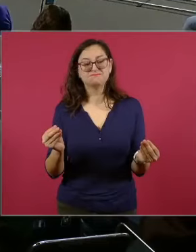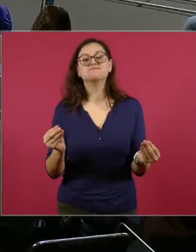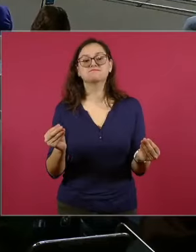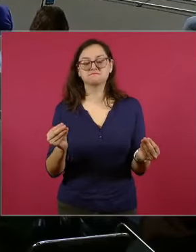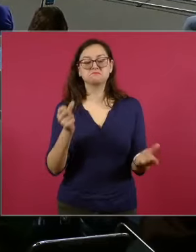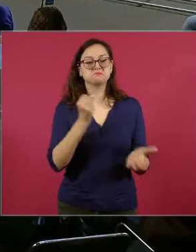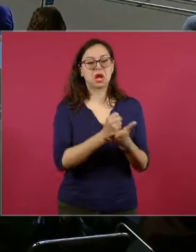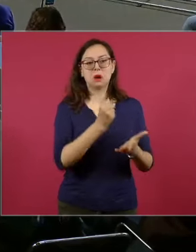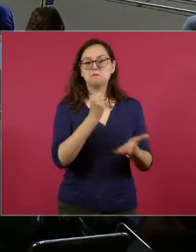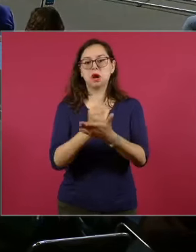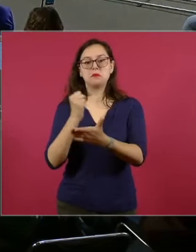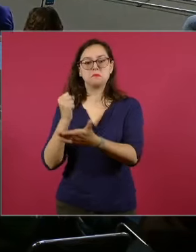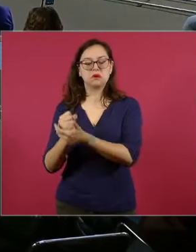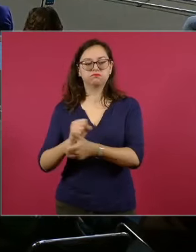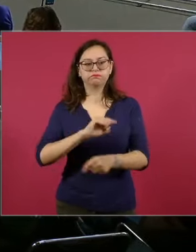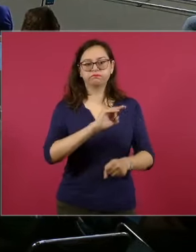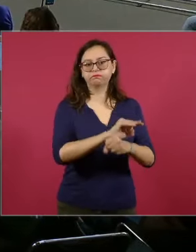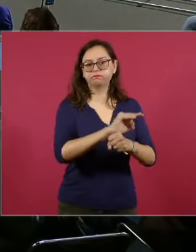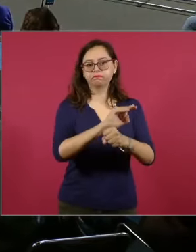decretado.